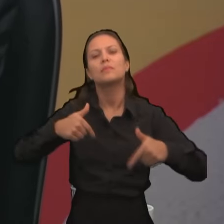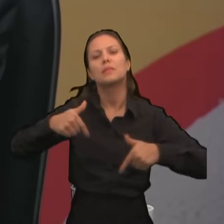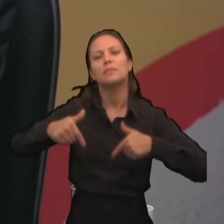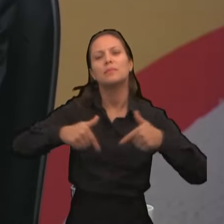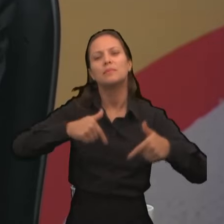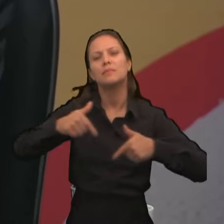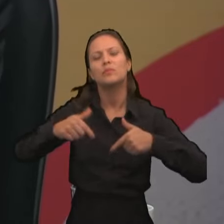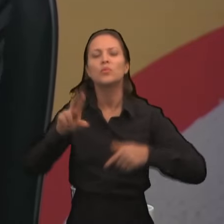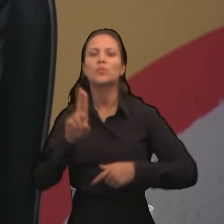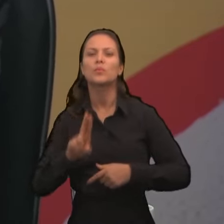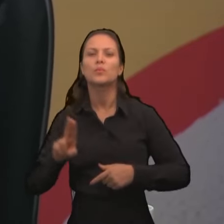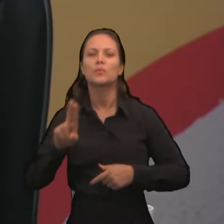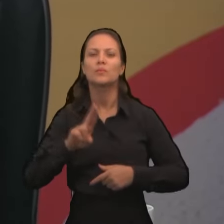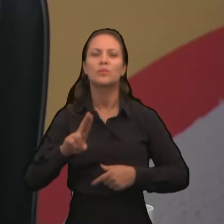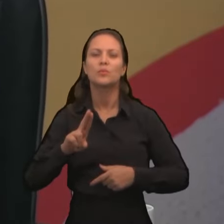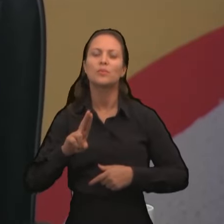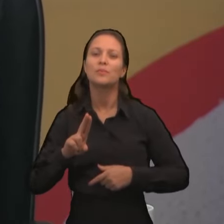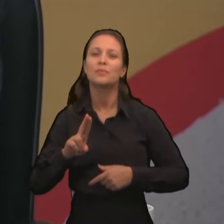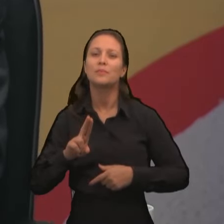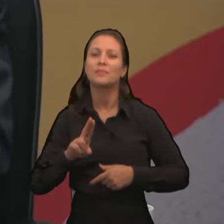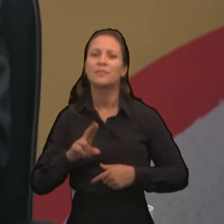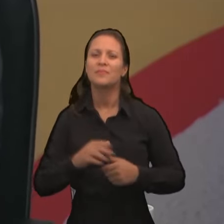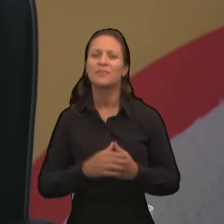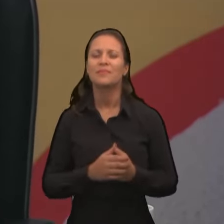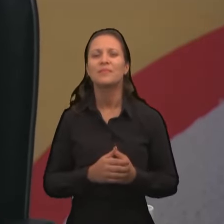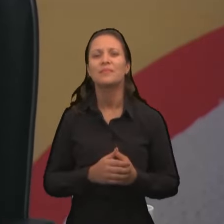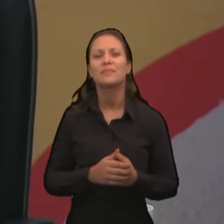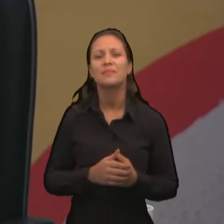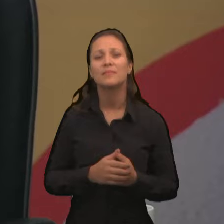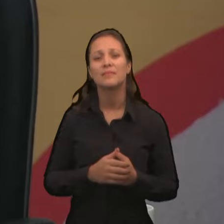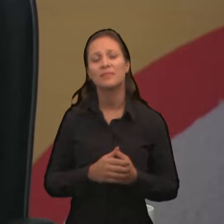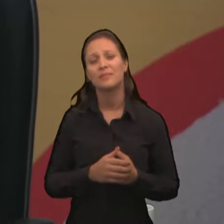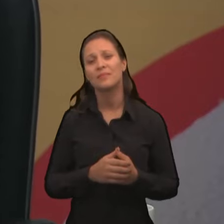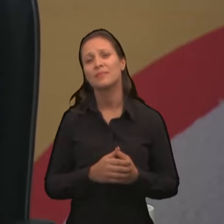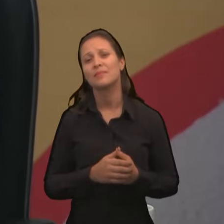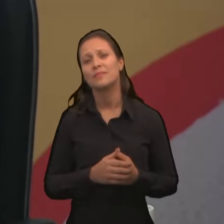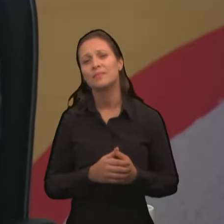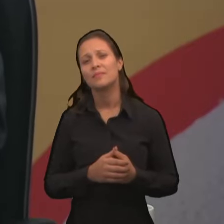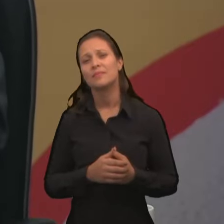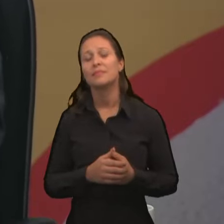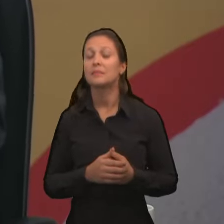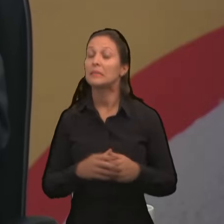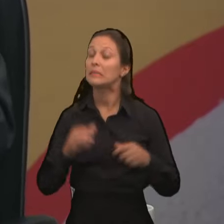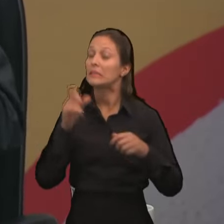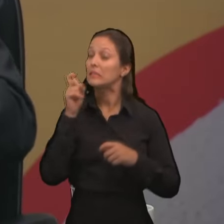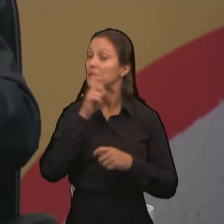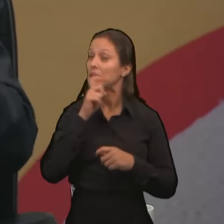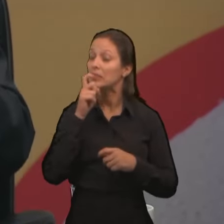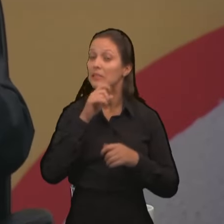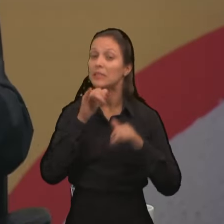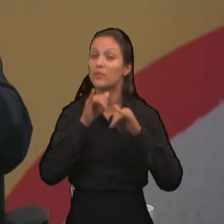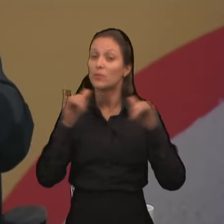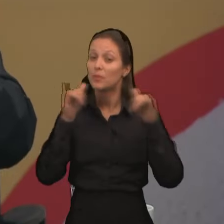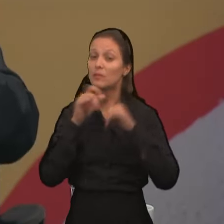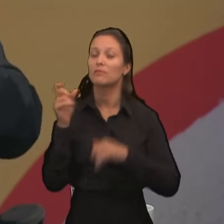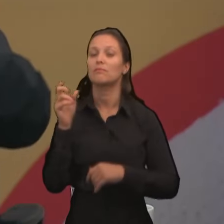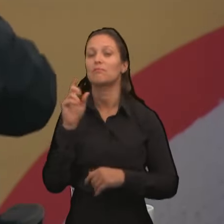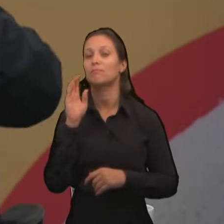riesgo enorme, el mercado de trabajo, el uso para fines bélicos, la masificación de la